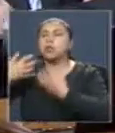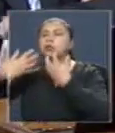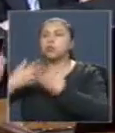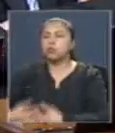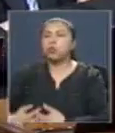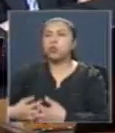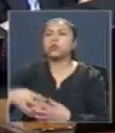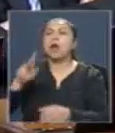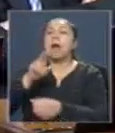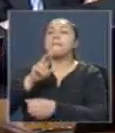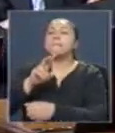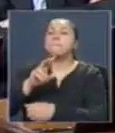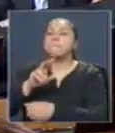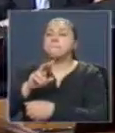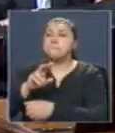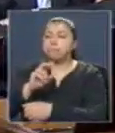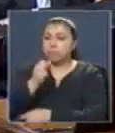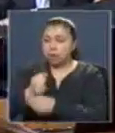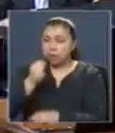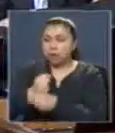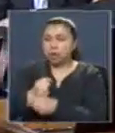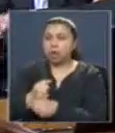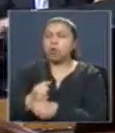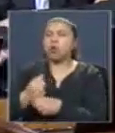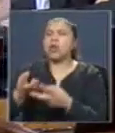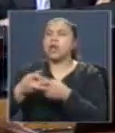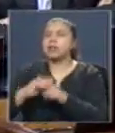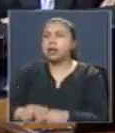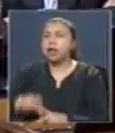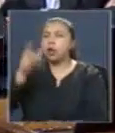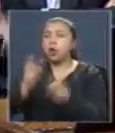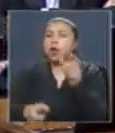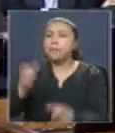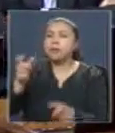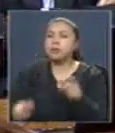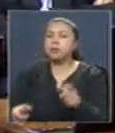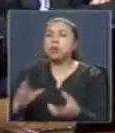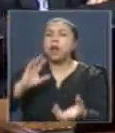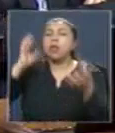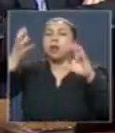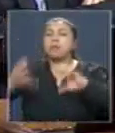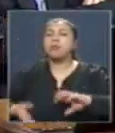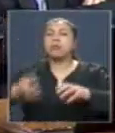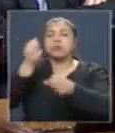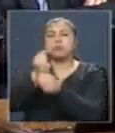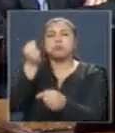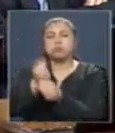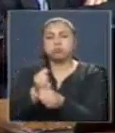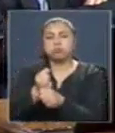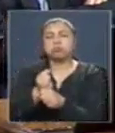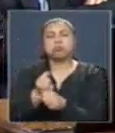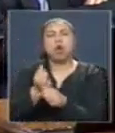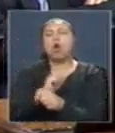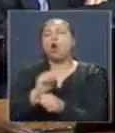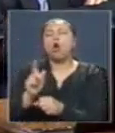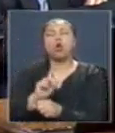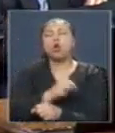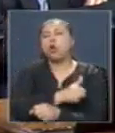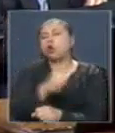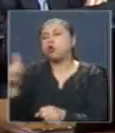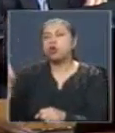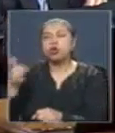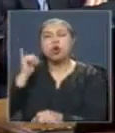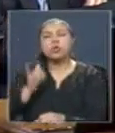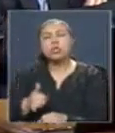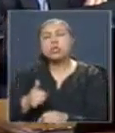los profesionales, con los técnicos, con la gente del mundo del trabajo. No todos nos hemos dedicado siempre a